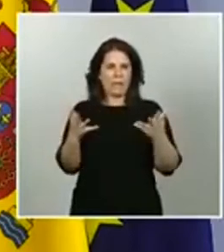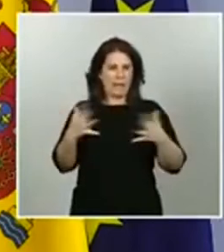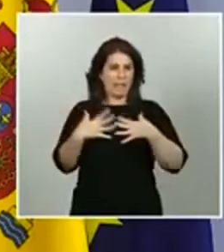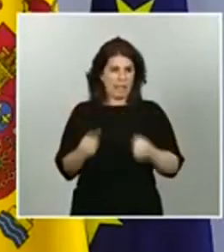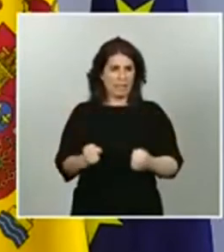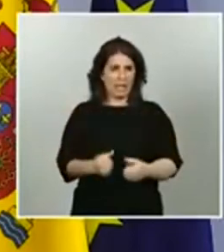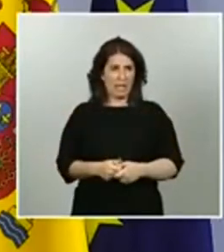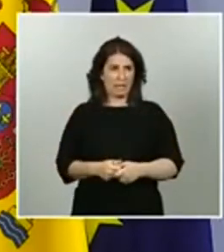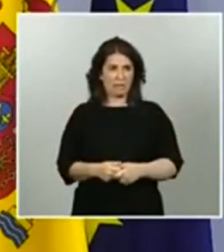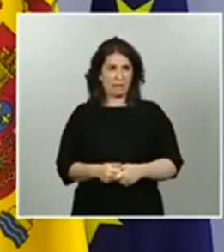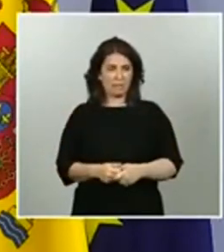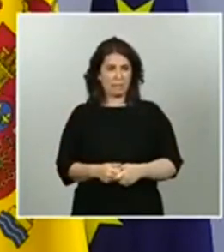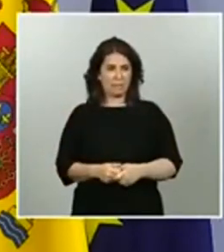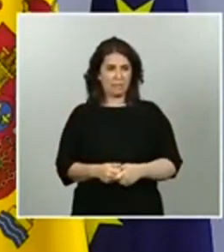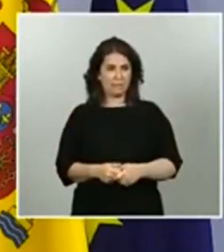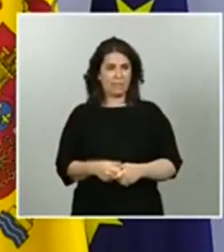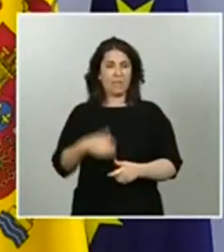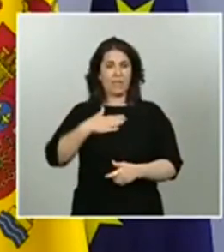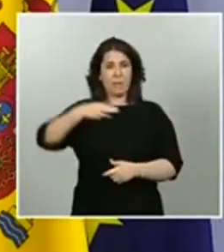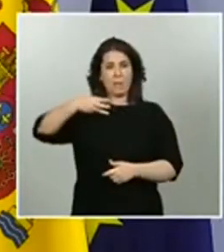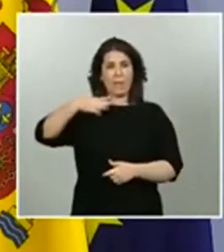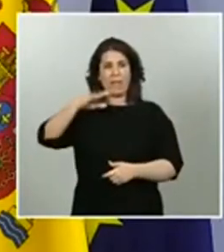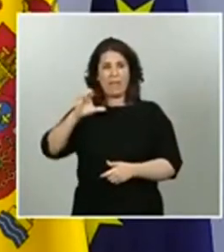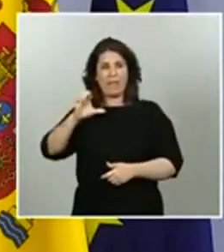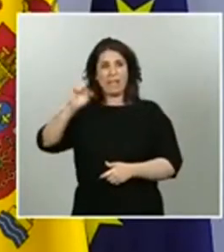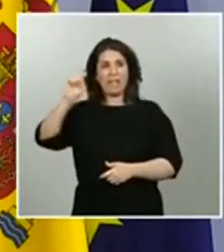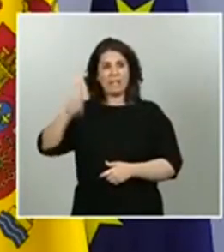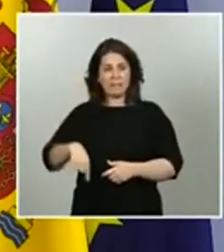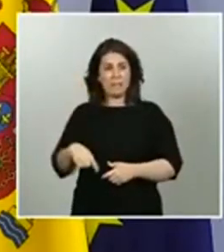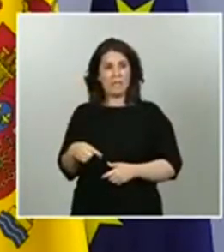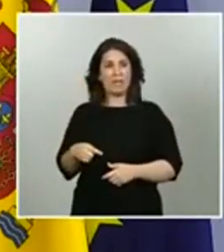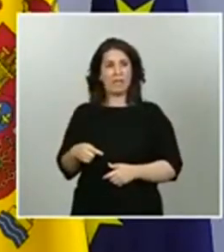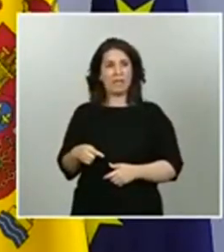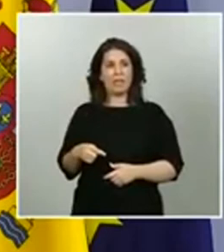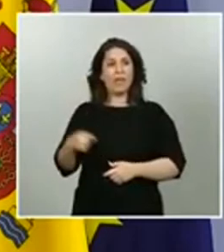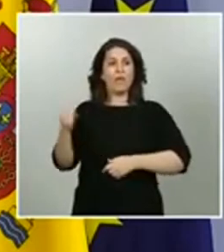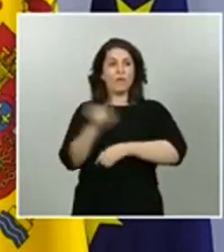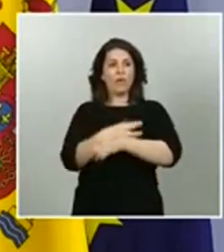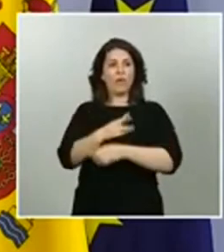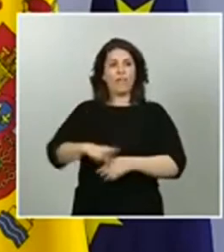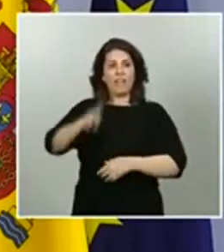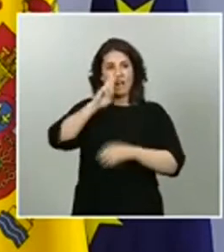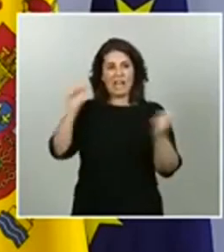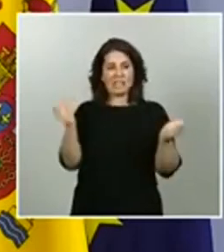MEDE y en relación con la preservación de empleo, el Fondo de Reaseguro del Desempleo.